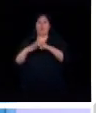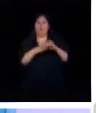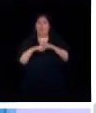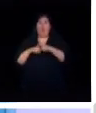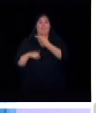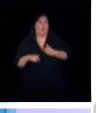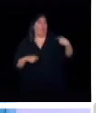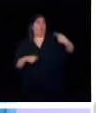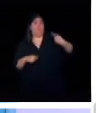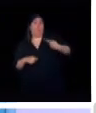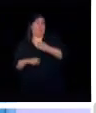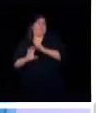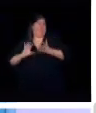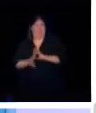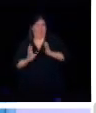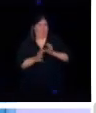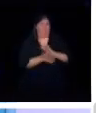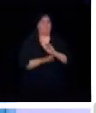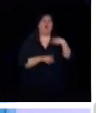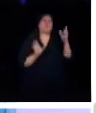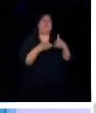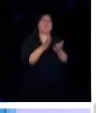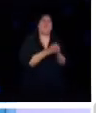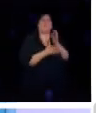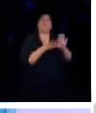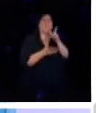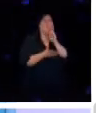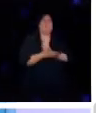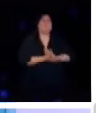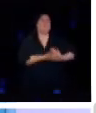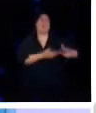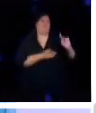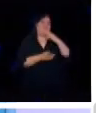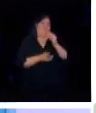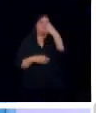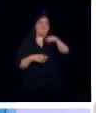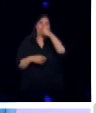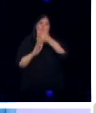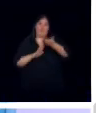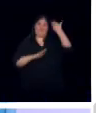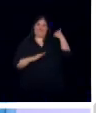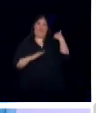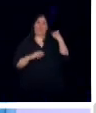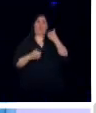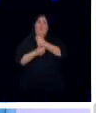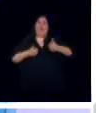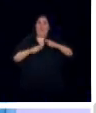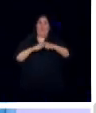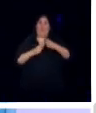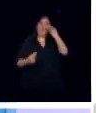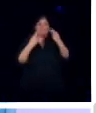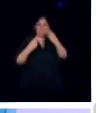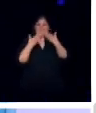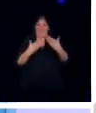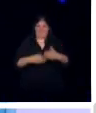producen y trabajan, en el caso de nuestras provincias, por ejemplo, al campo, pero que también tiene que estar allí para equilibrar esas desigualdades. Y